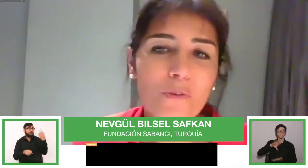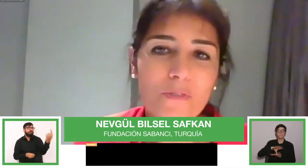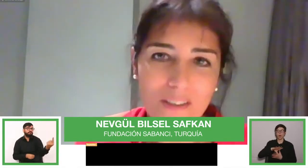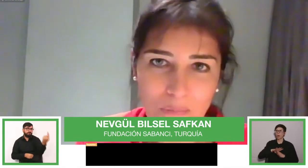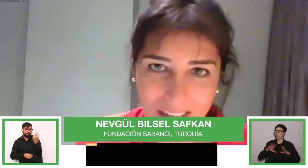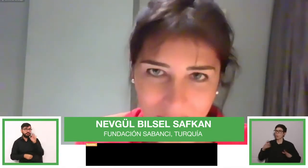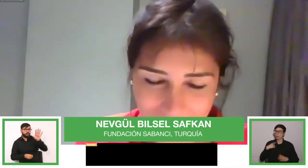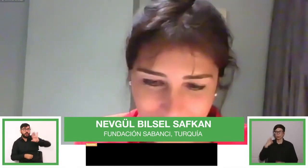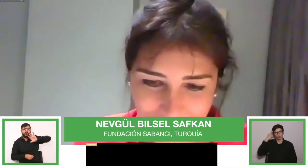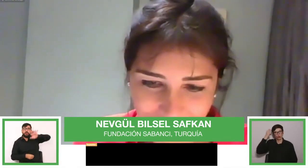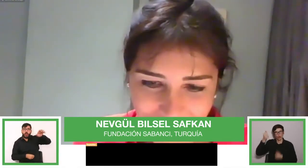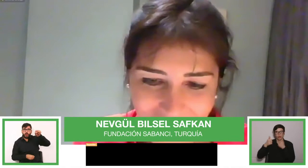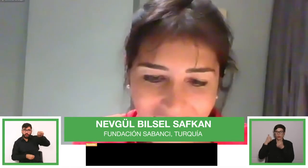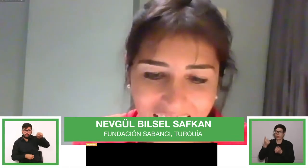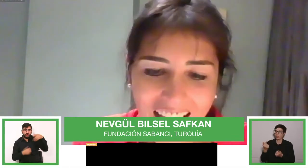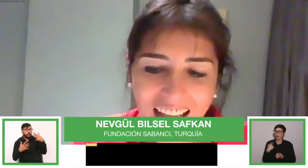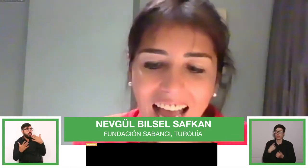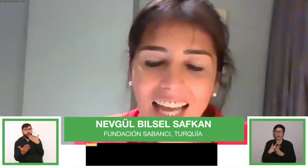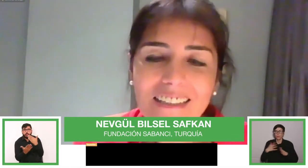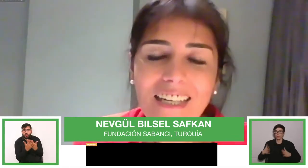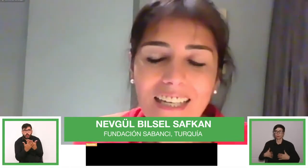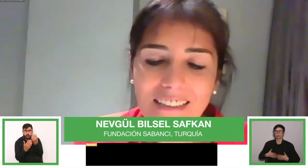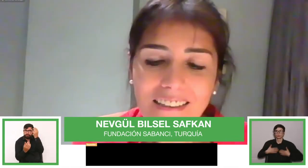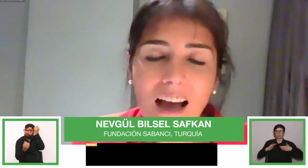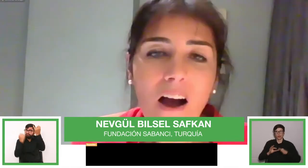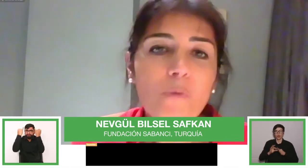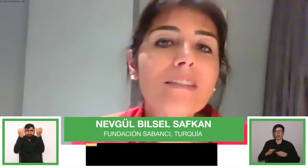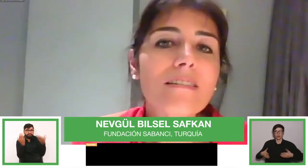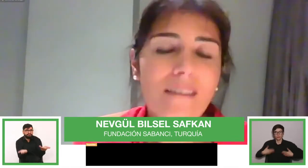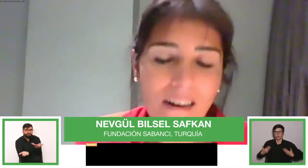ideas y con mucha inspiración.